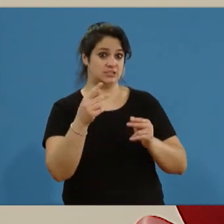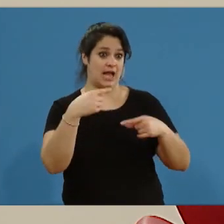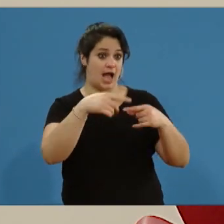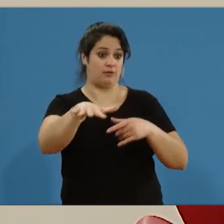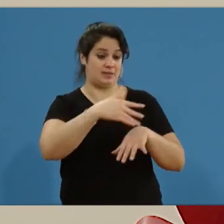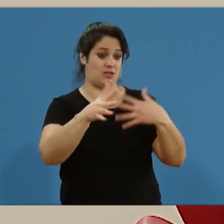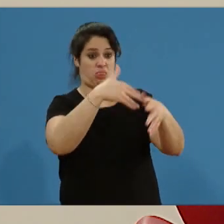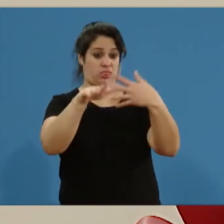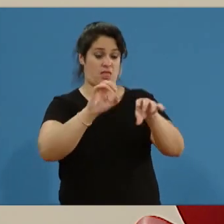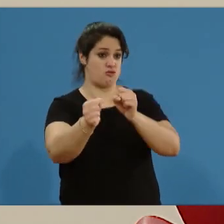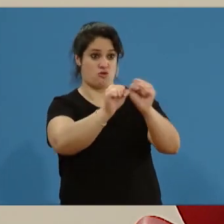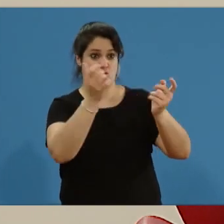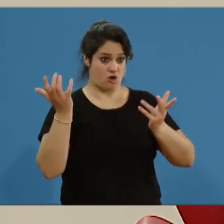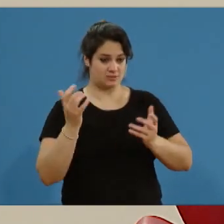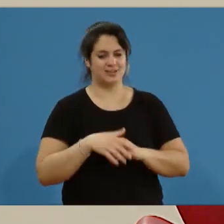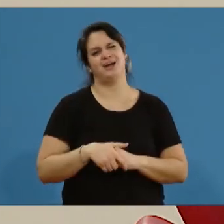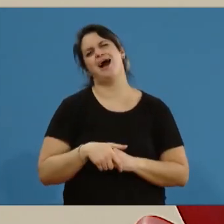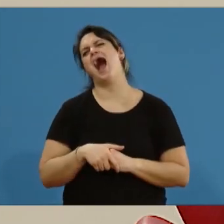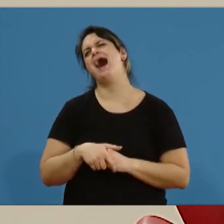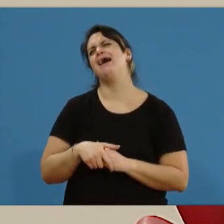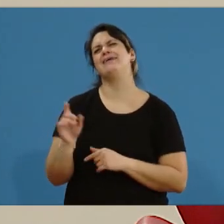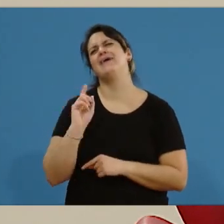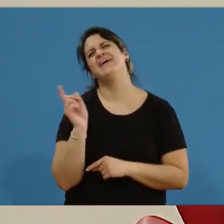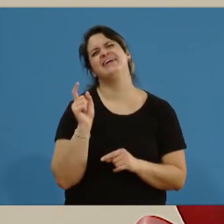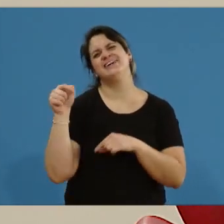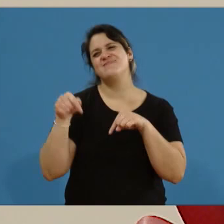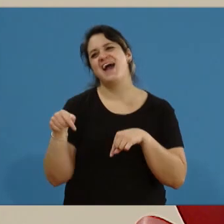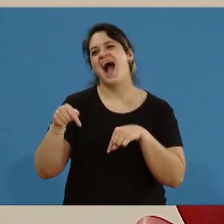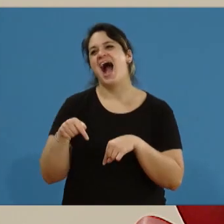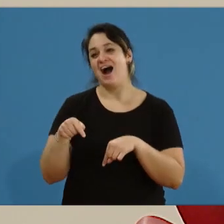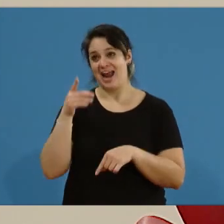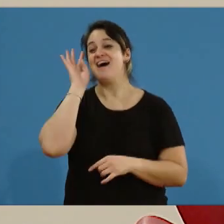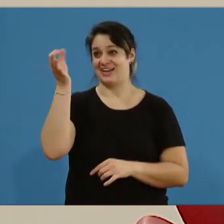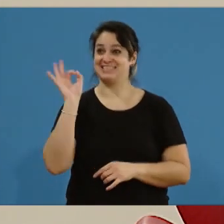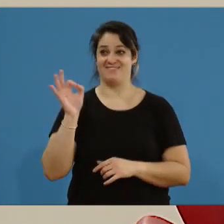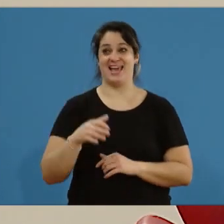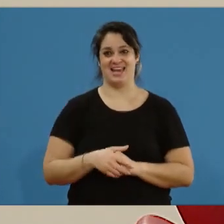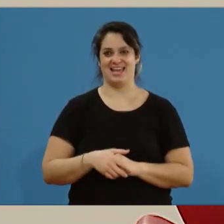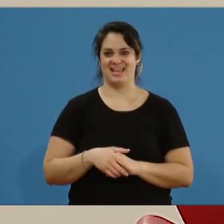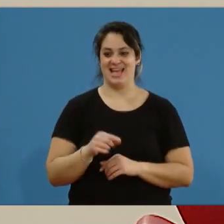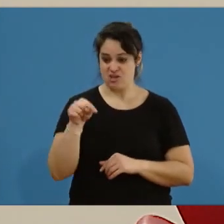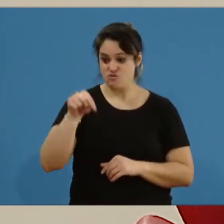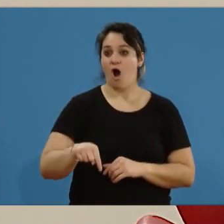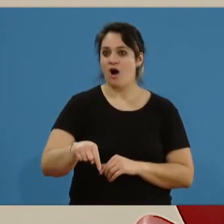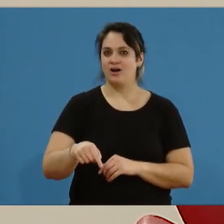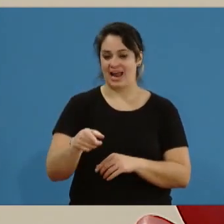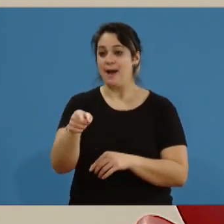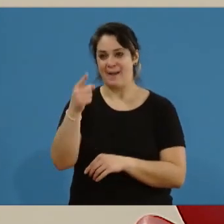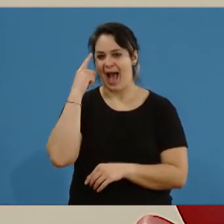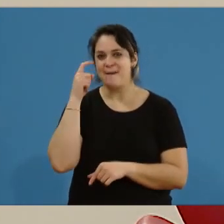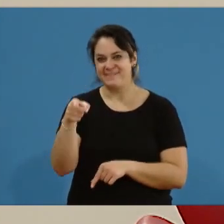tu cuarto. No, pero ahora ya vas a ver, mami. Recién ahora empieza a